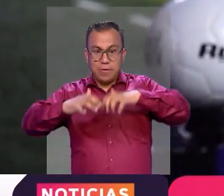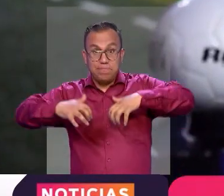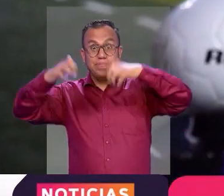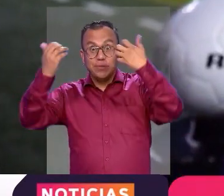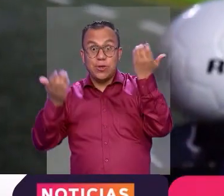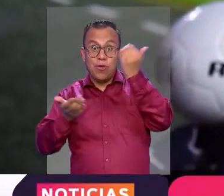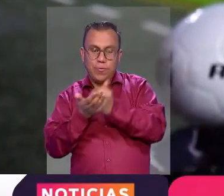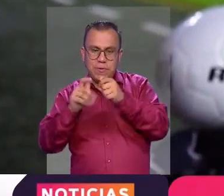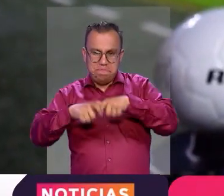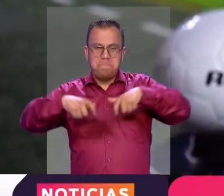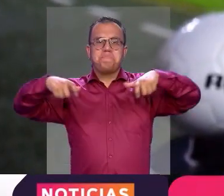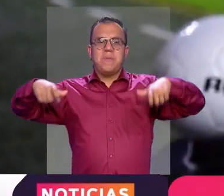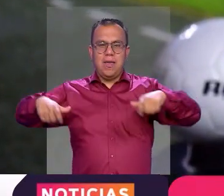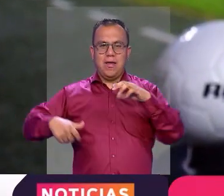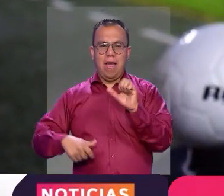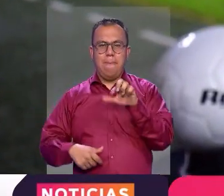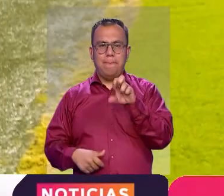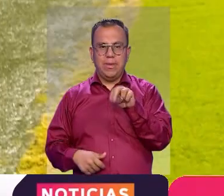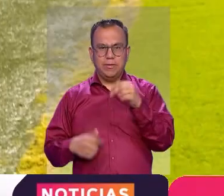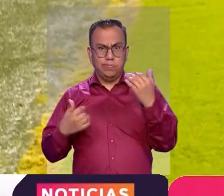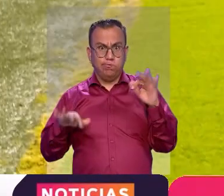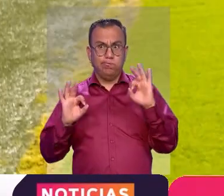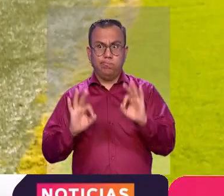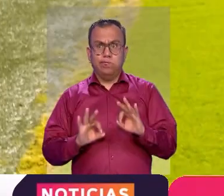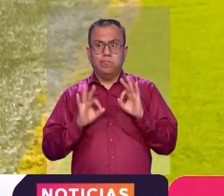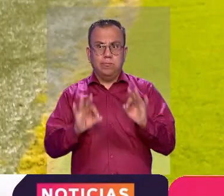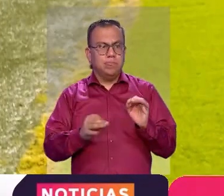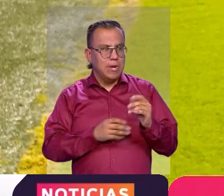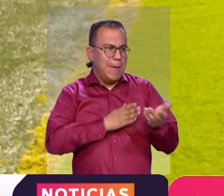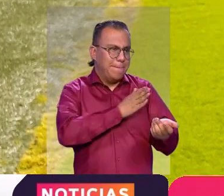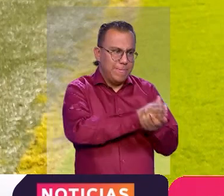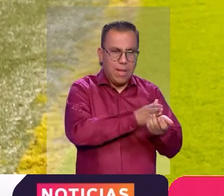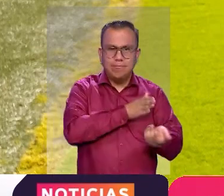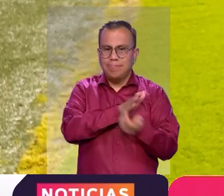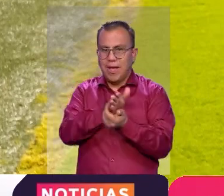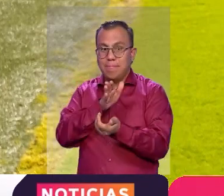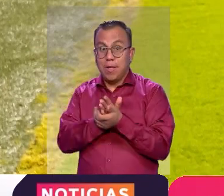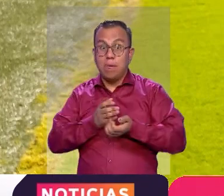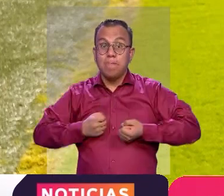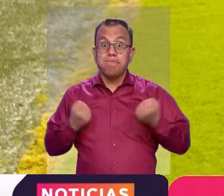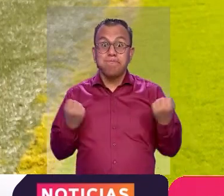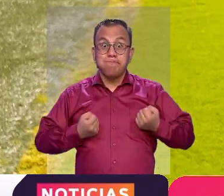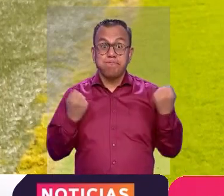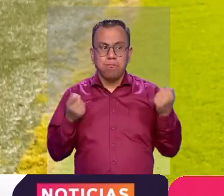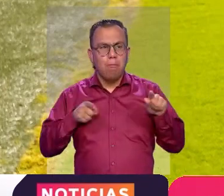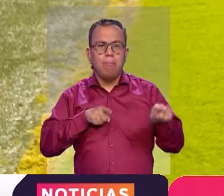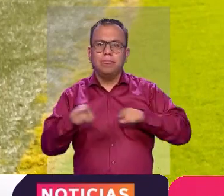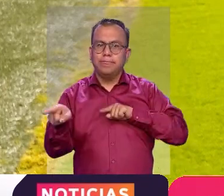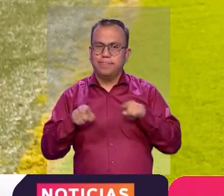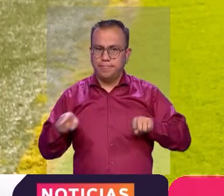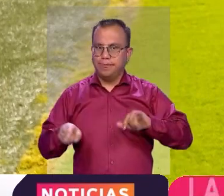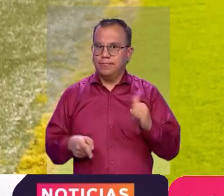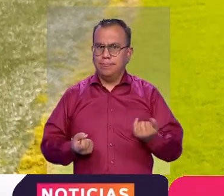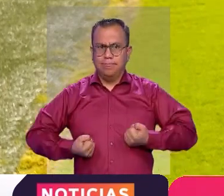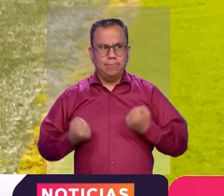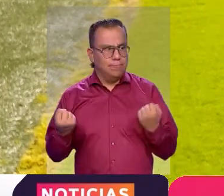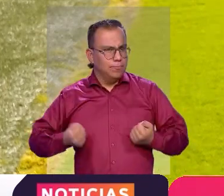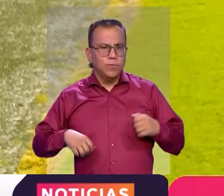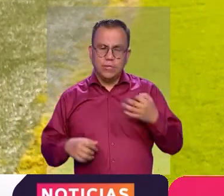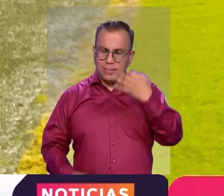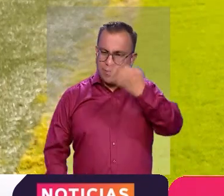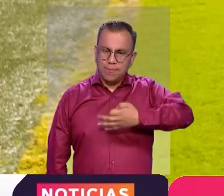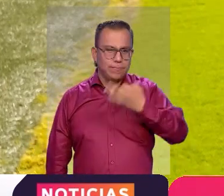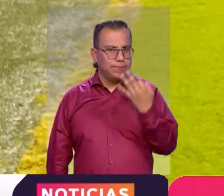nuevamente en el estadio del campín muy bueno ir a cada cancha de acá de Bogotá Pues porque Bogotá siempre